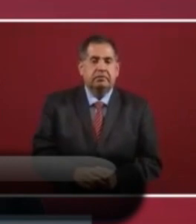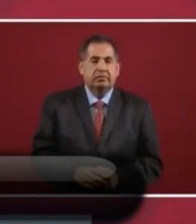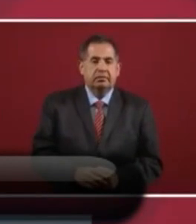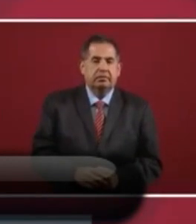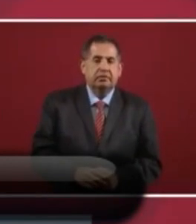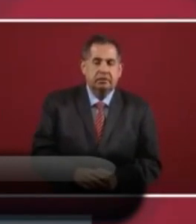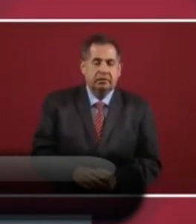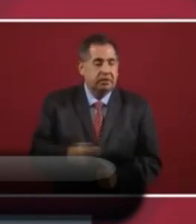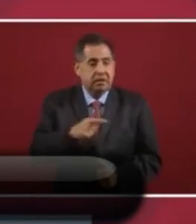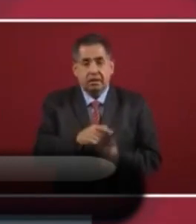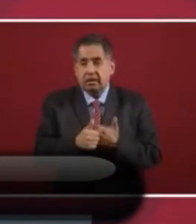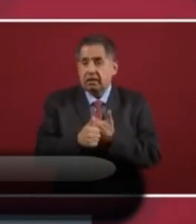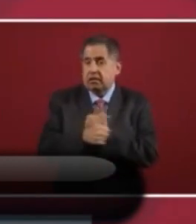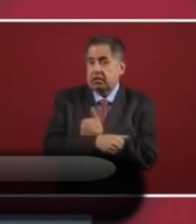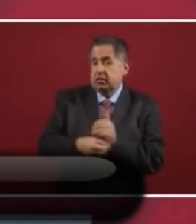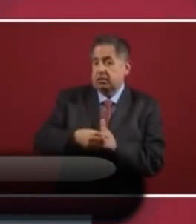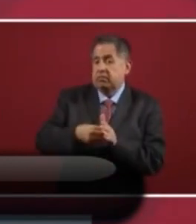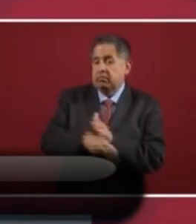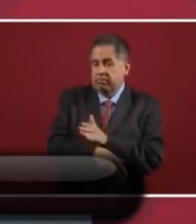Han guardado